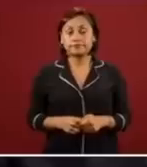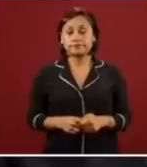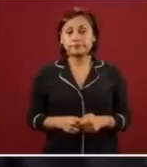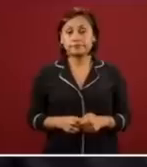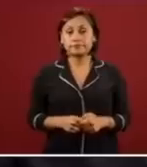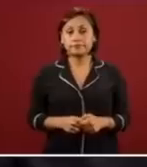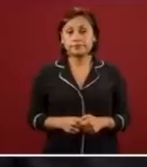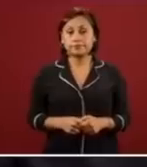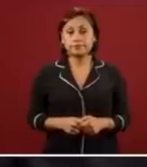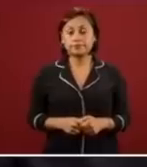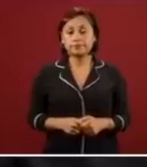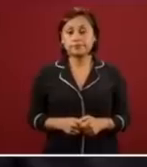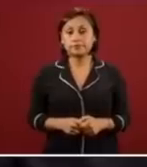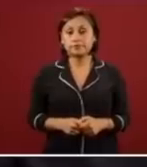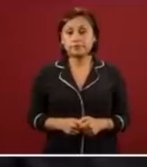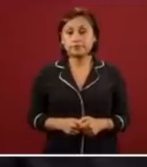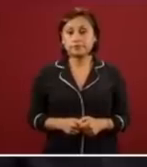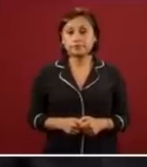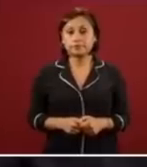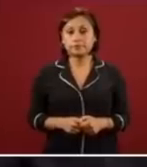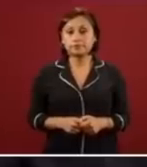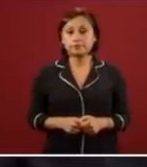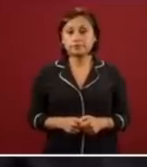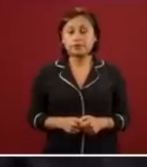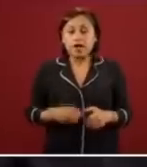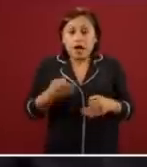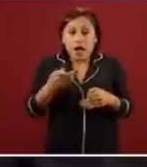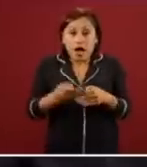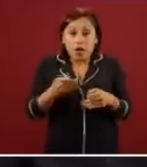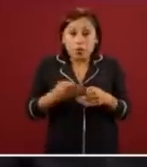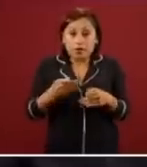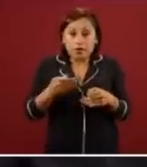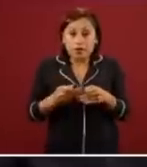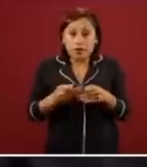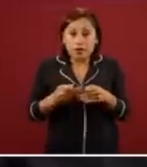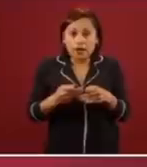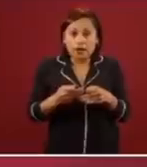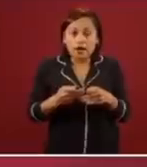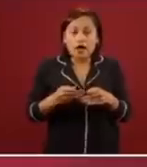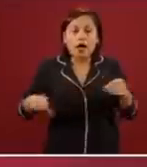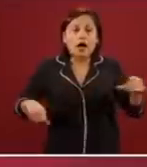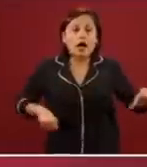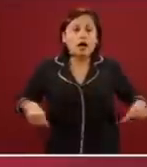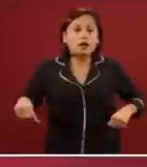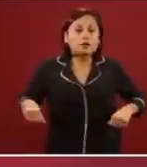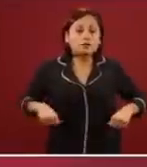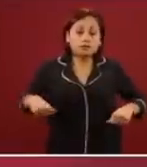es una acción la que se está llevando a cabo preventiva,